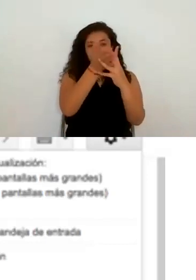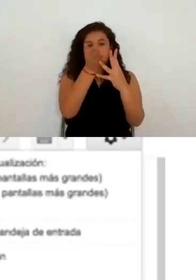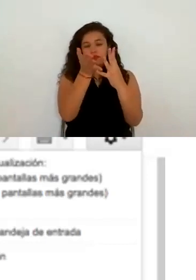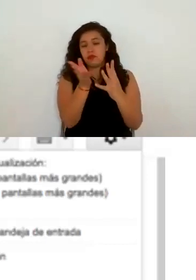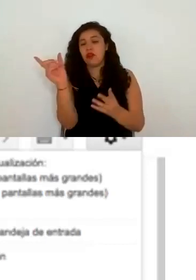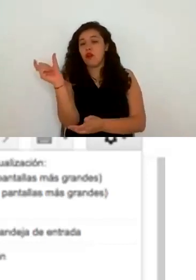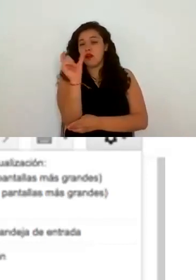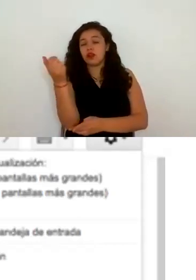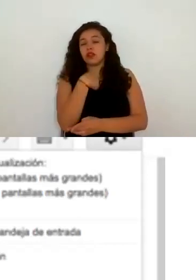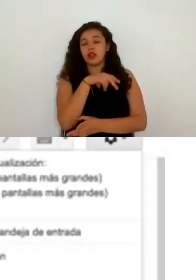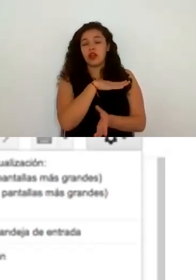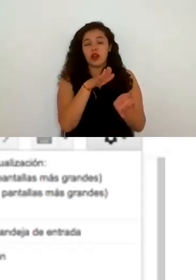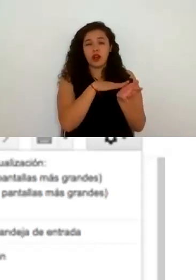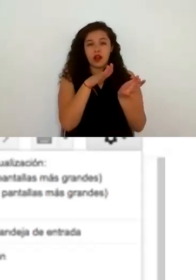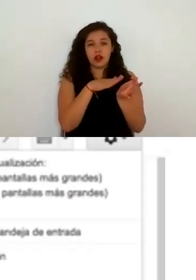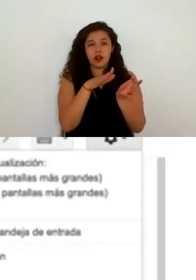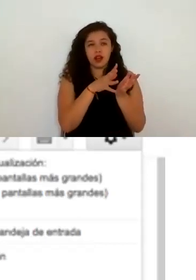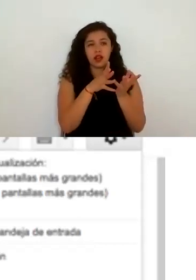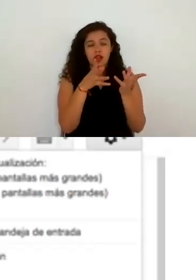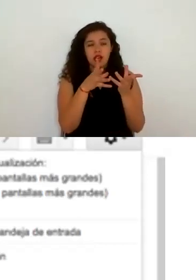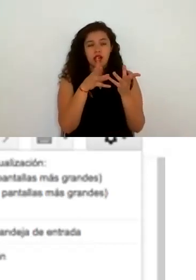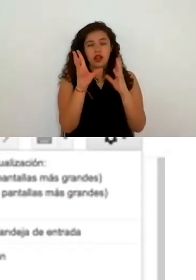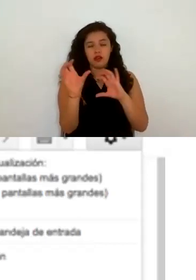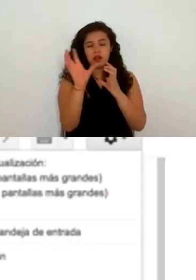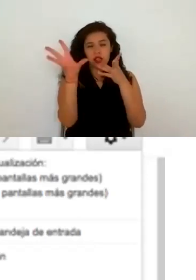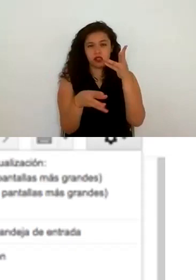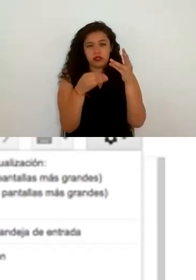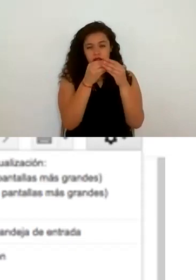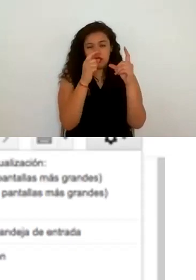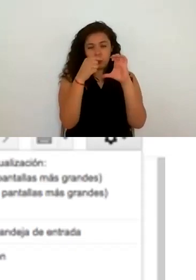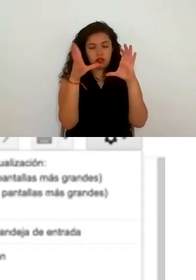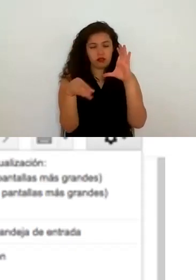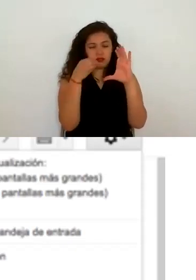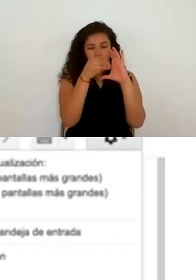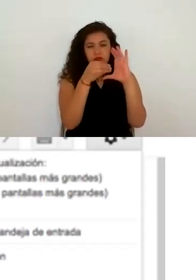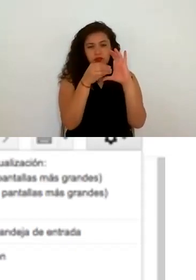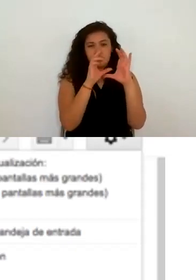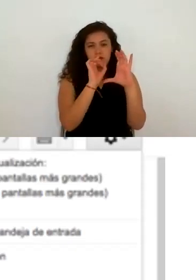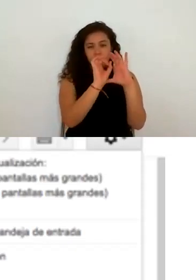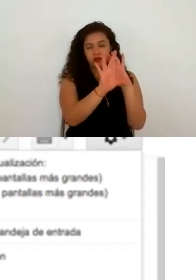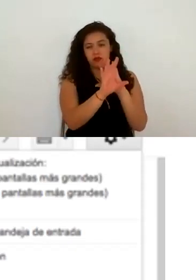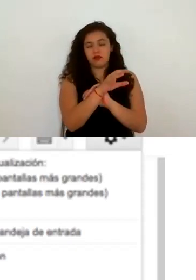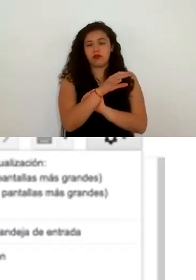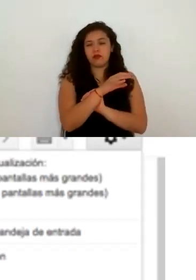recibimos documentos adjuntos, lo ideal es que si ese documento es